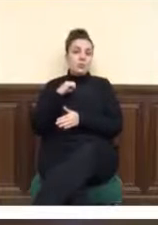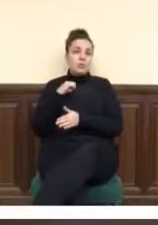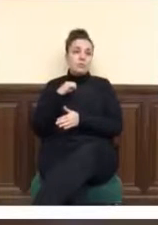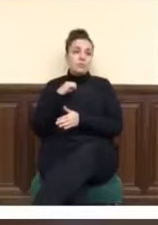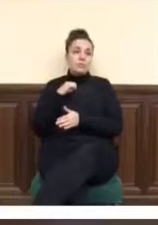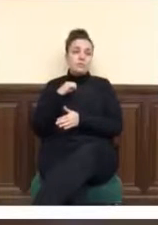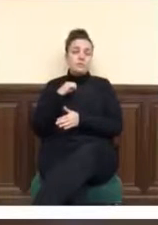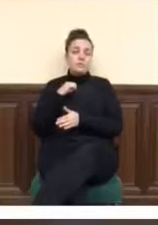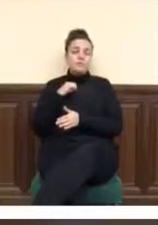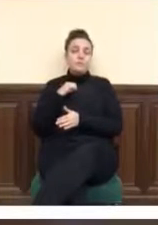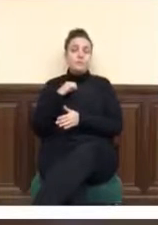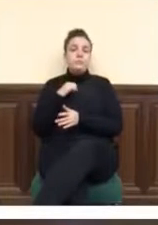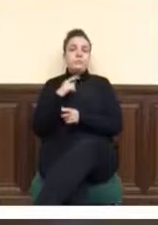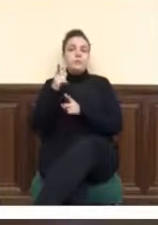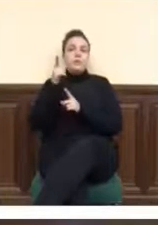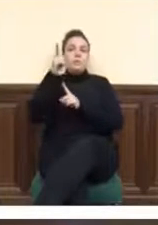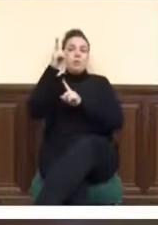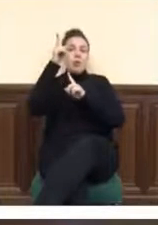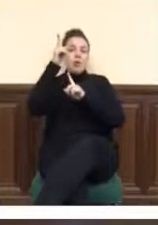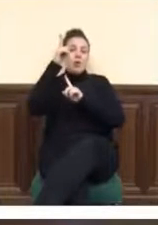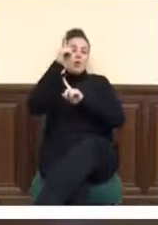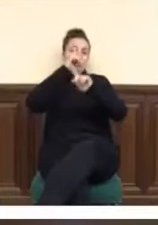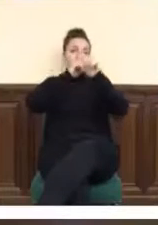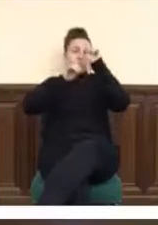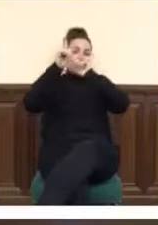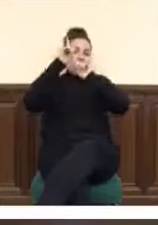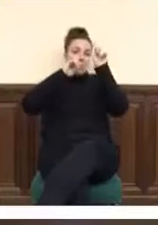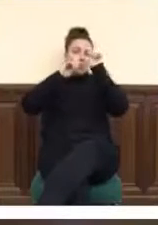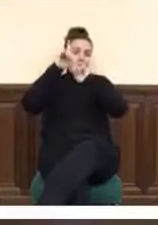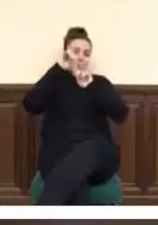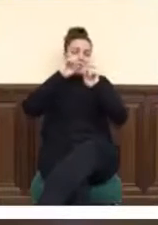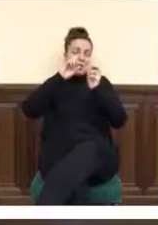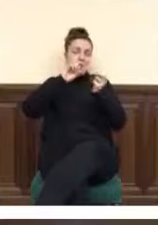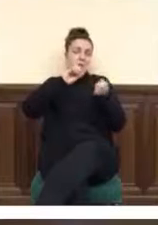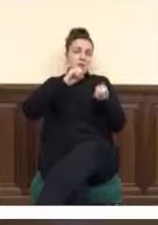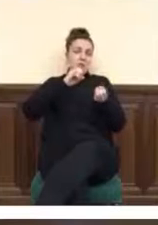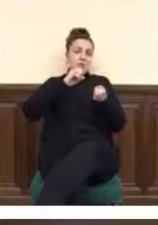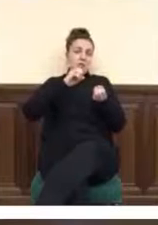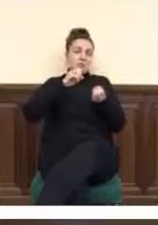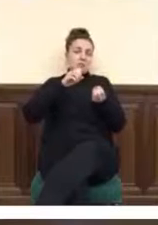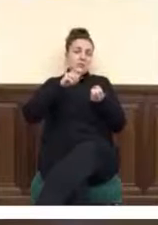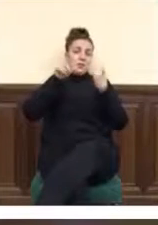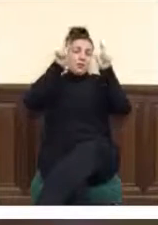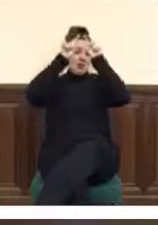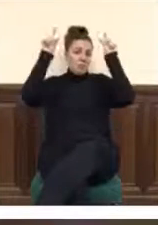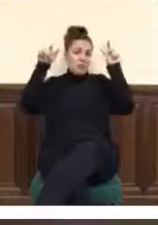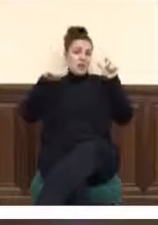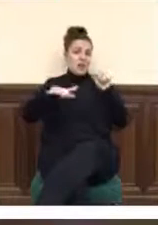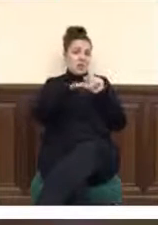traspasaran todos sus problemas a las entes, a las entidades locales,